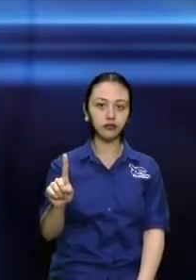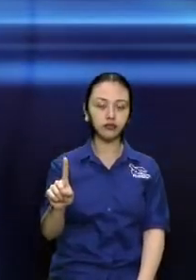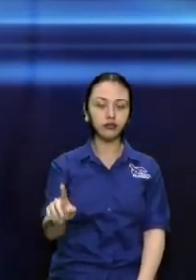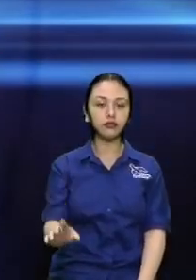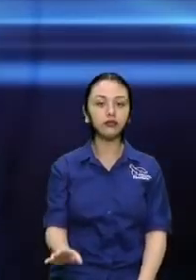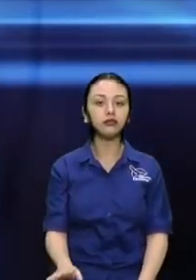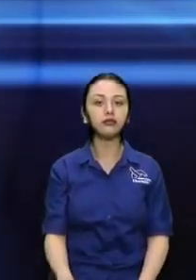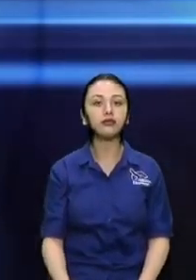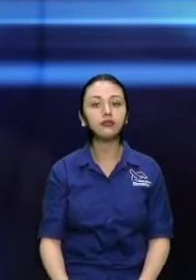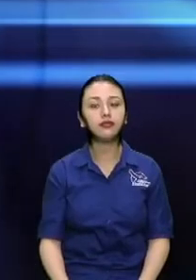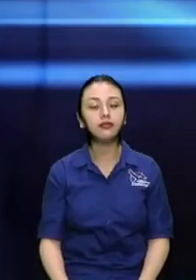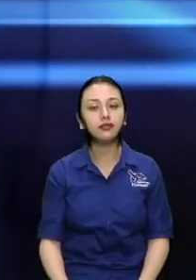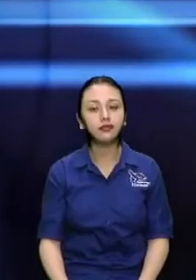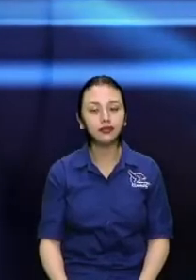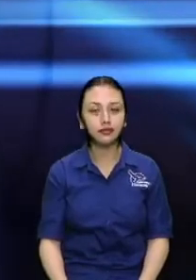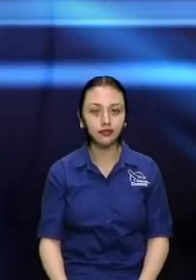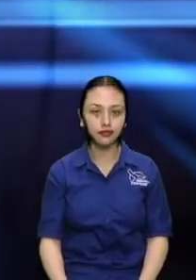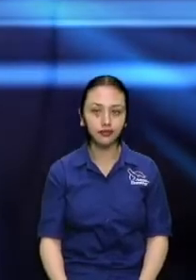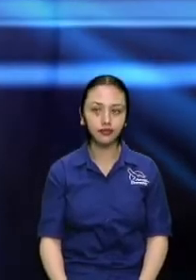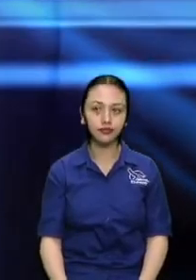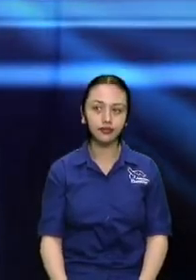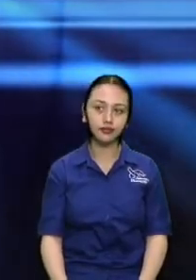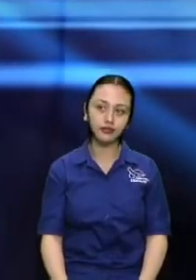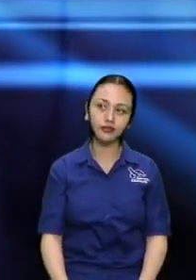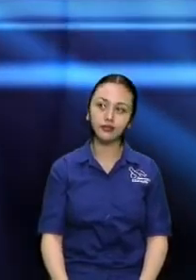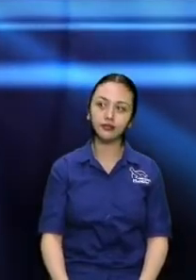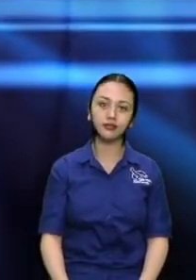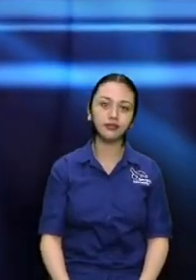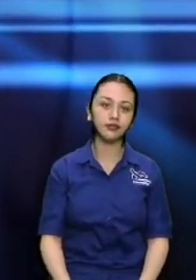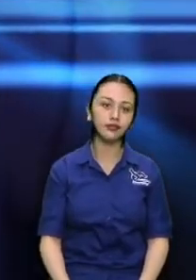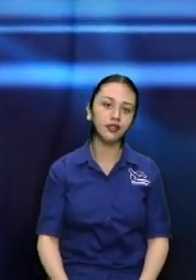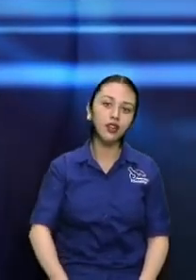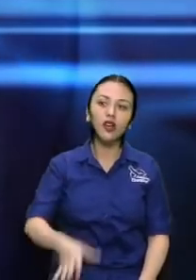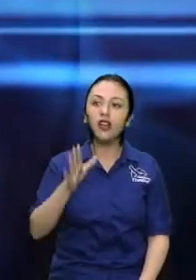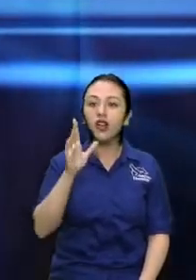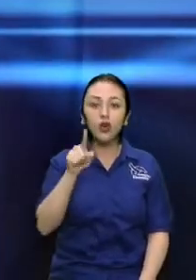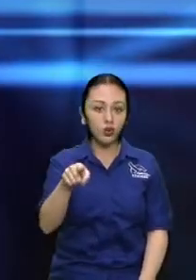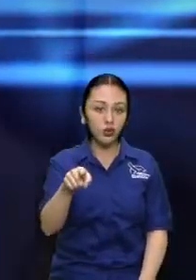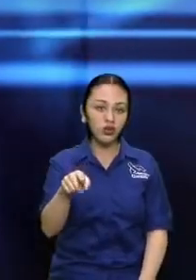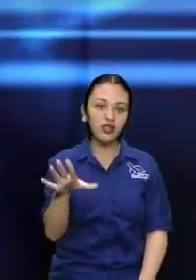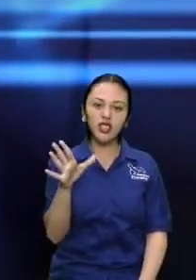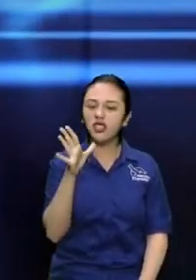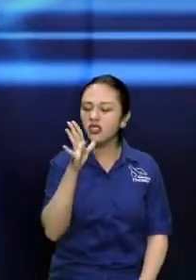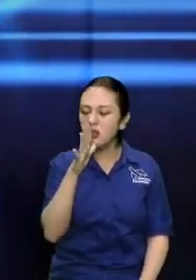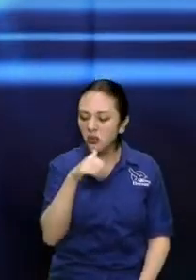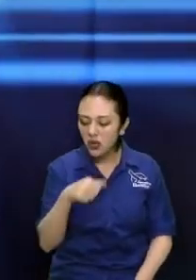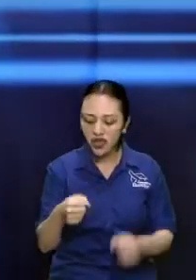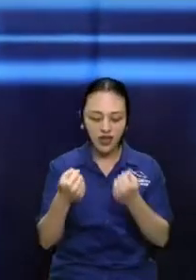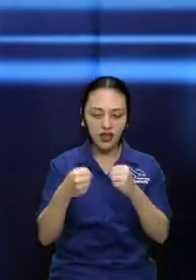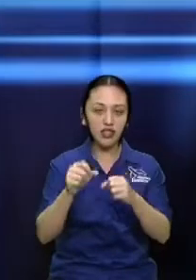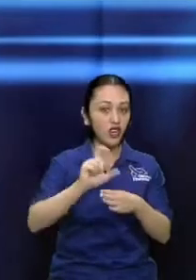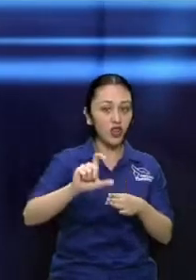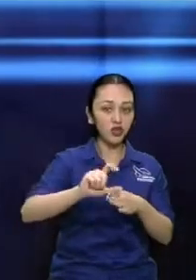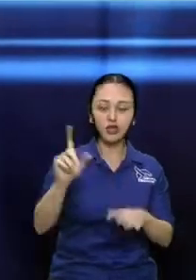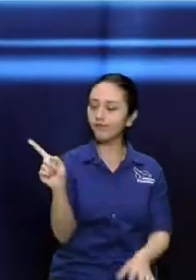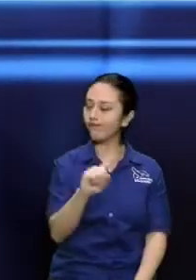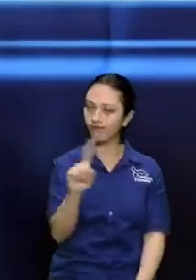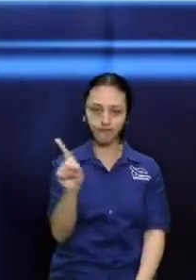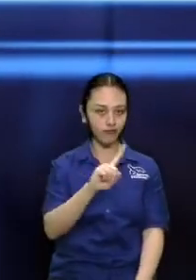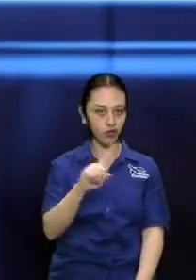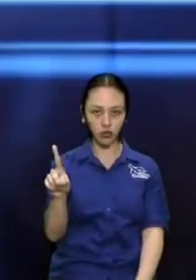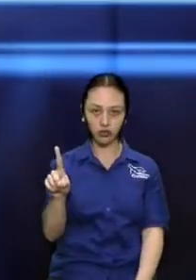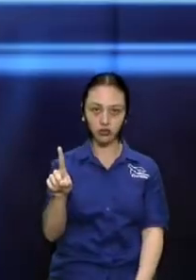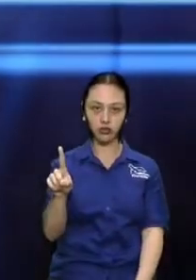coloquial de que mala suerte, ¿va? Ahora, salado con sal para sacrificio, eso sí, porque la sal significa santidad. Sino